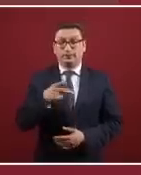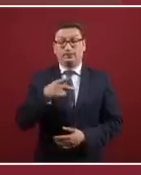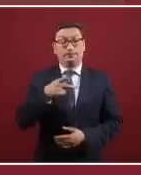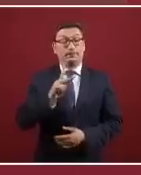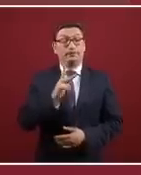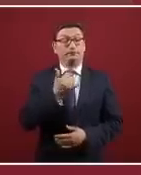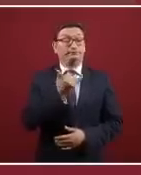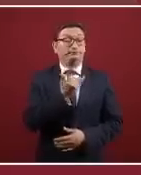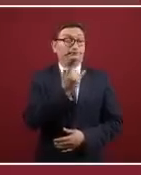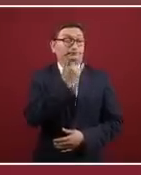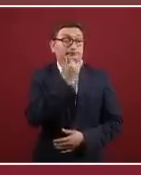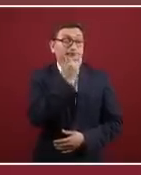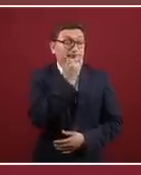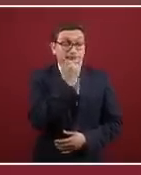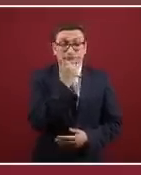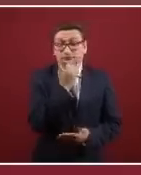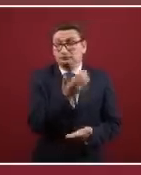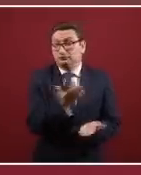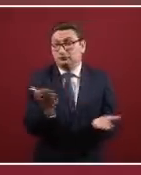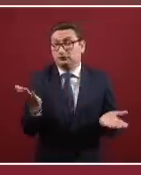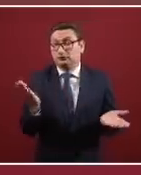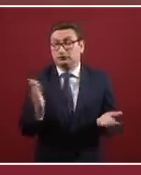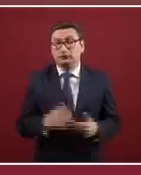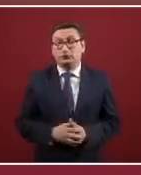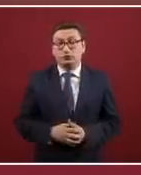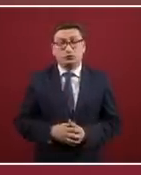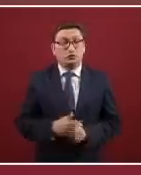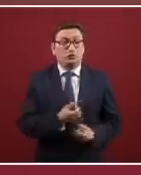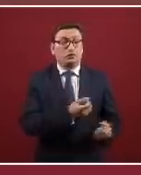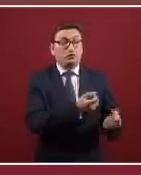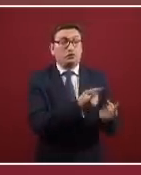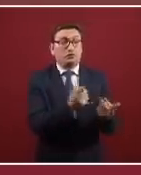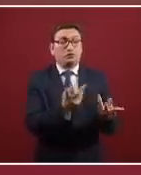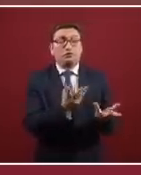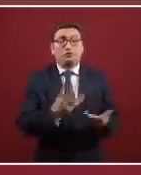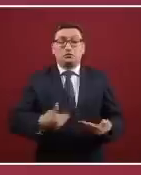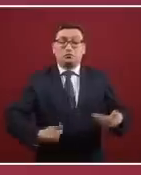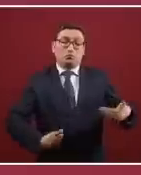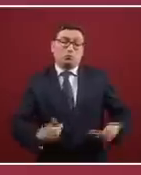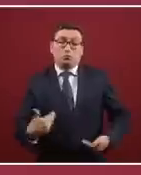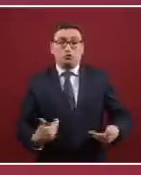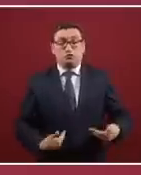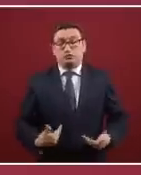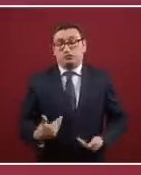ofrecemos disculpas por todas las molestias que ocasionan